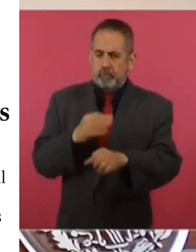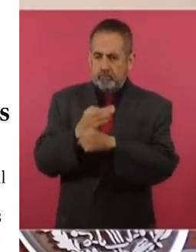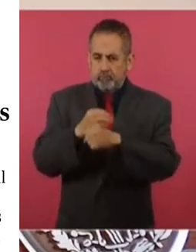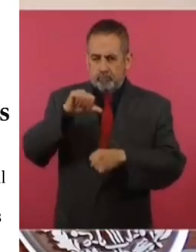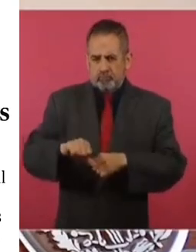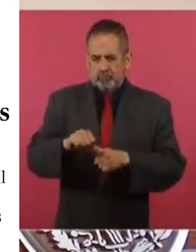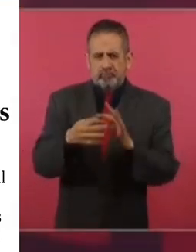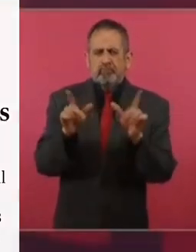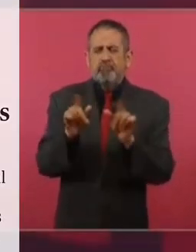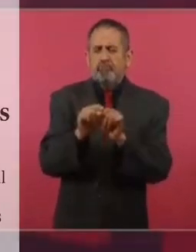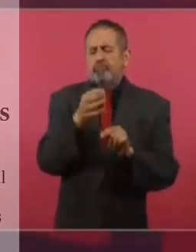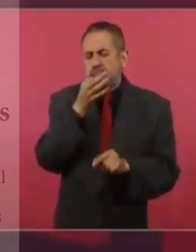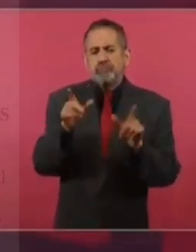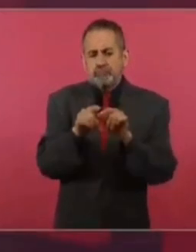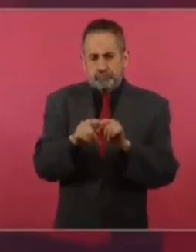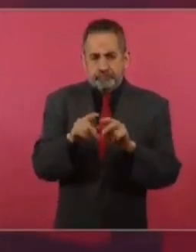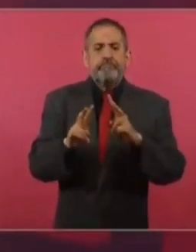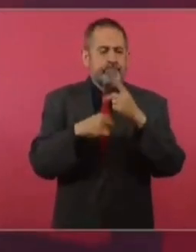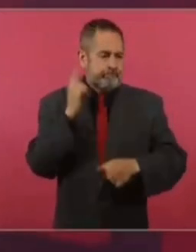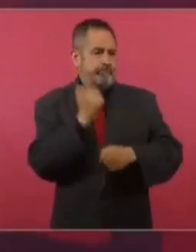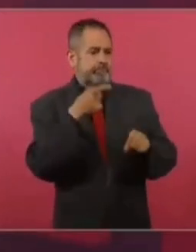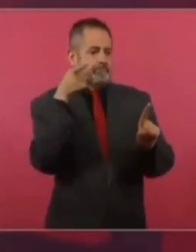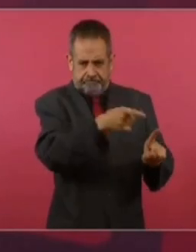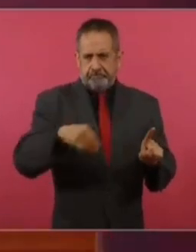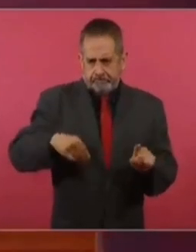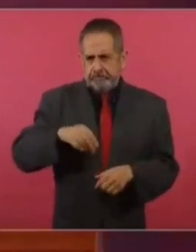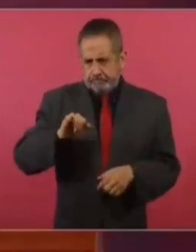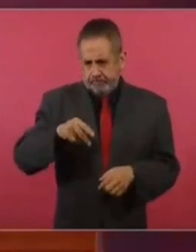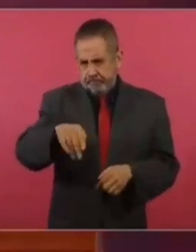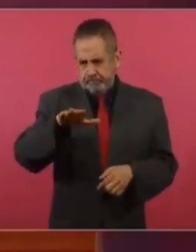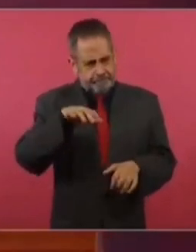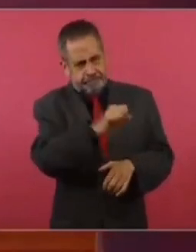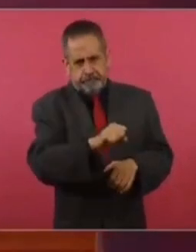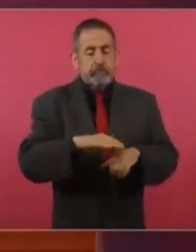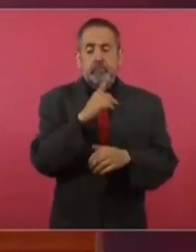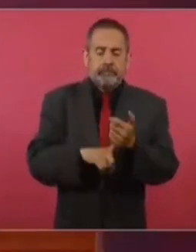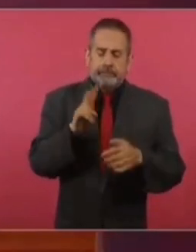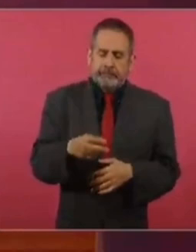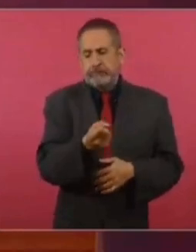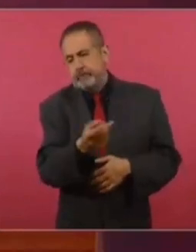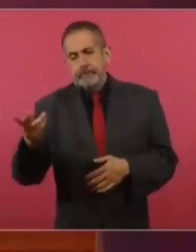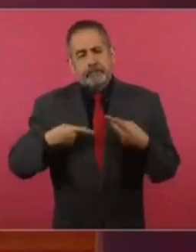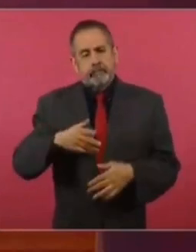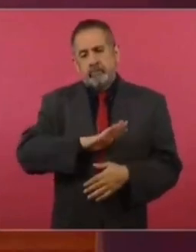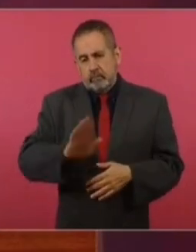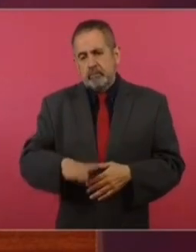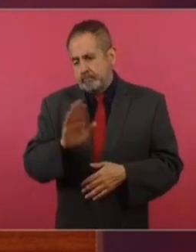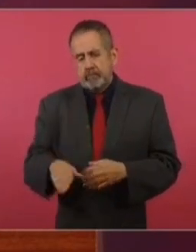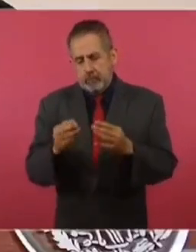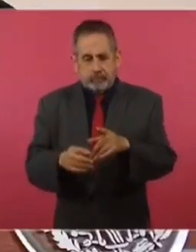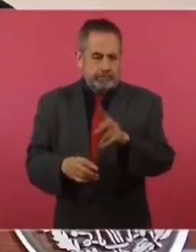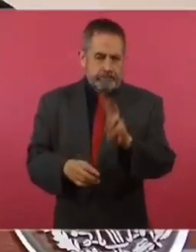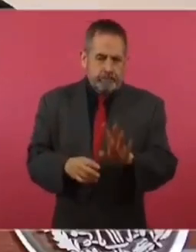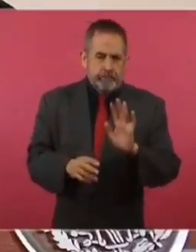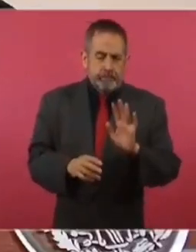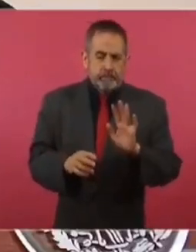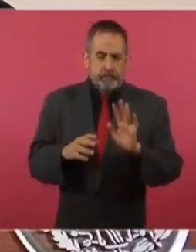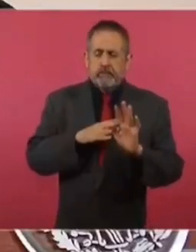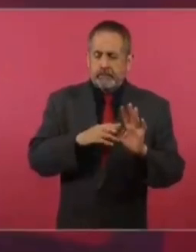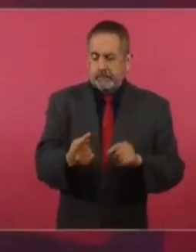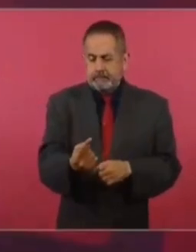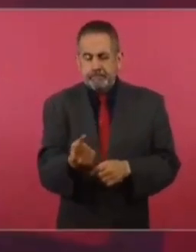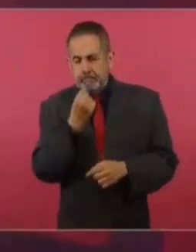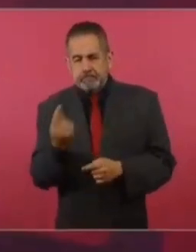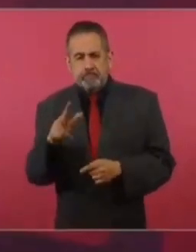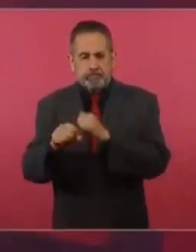el día de hoy solamente decir que se va a dar con los responsables, porque lamentablemente pues perdieron la vida varias personas y sí, efectivamente, entre ellos